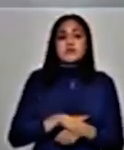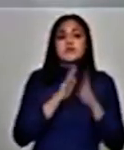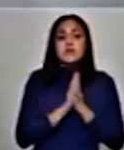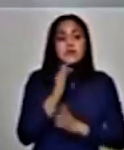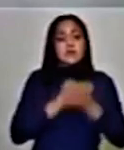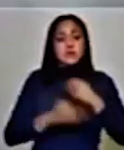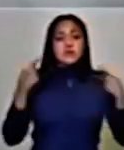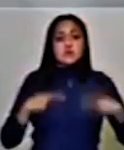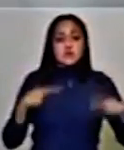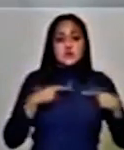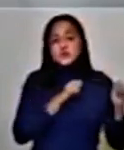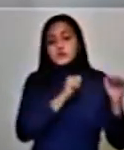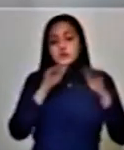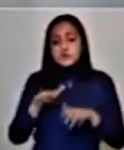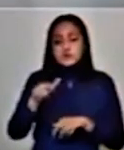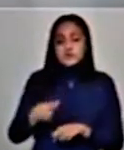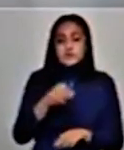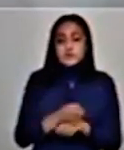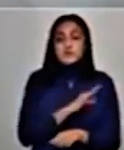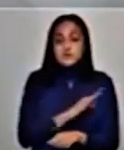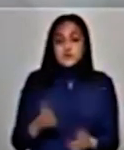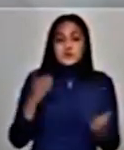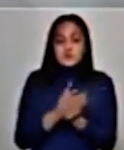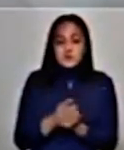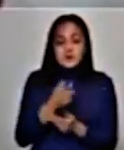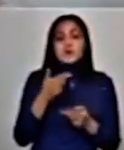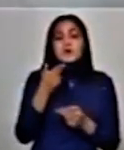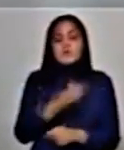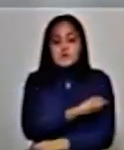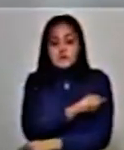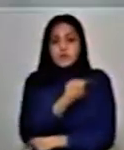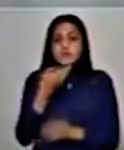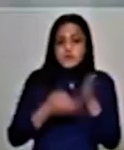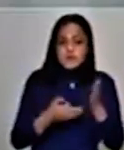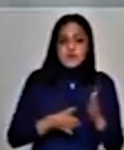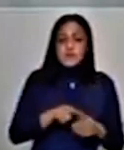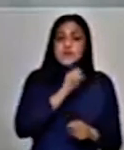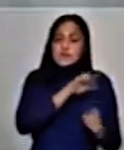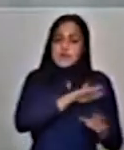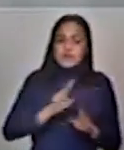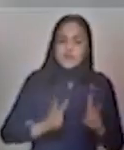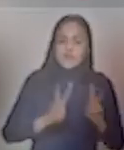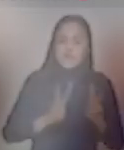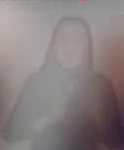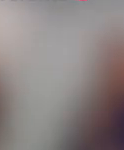todos los rezagados pueden asistir a aplicarse su vacuna. Ya en tema COVID,